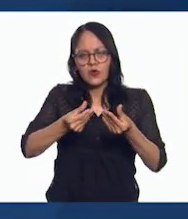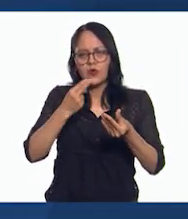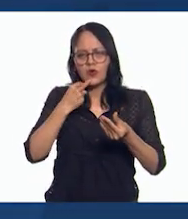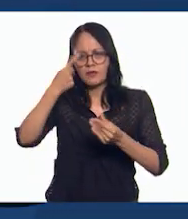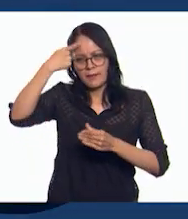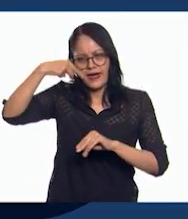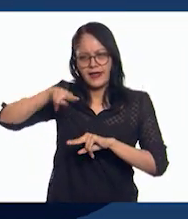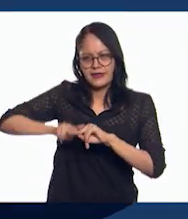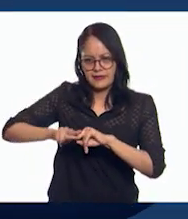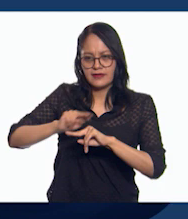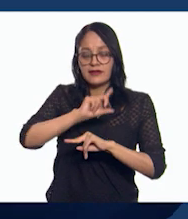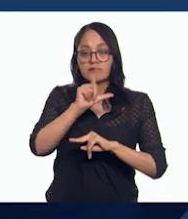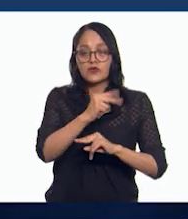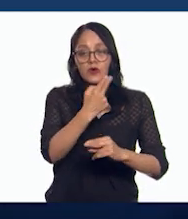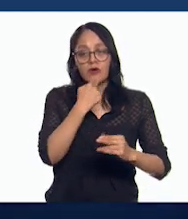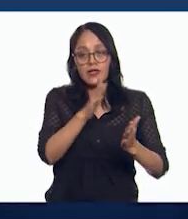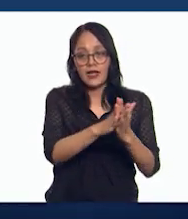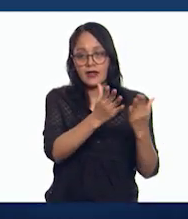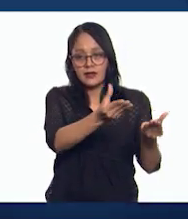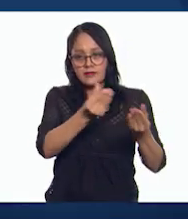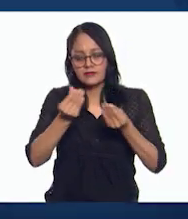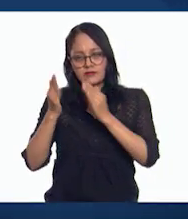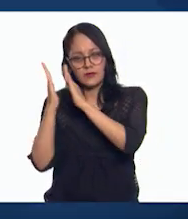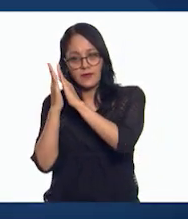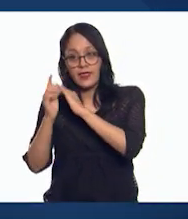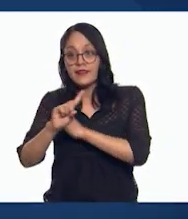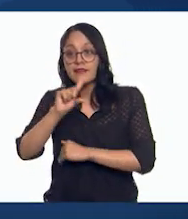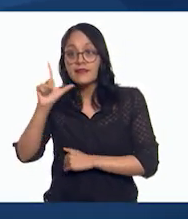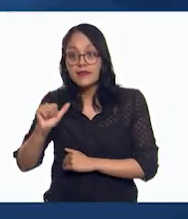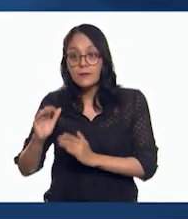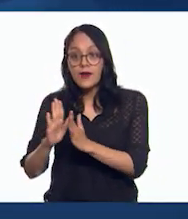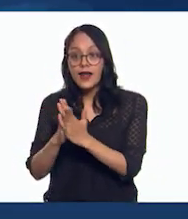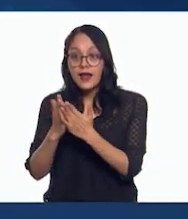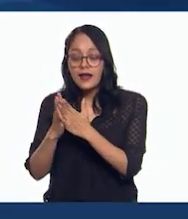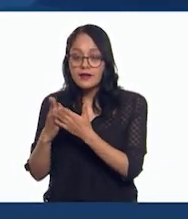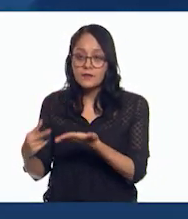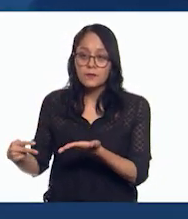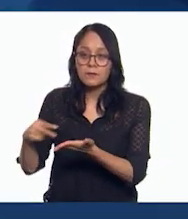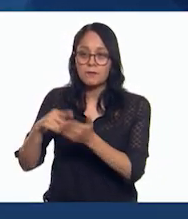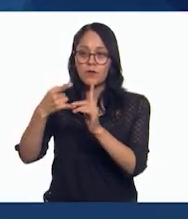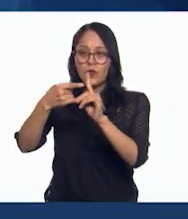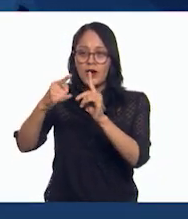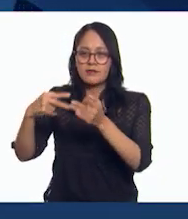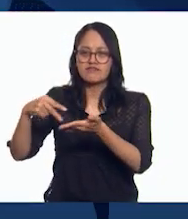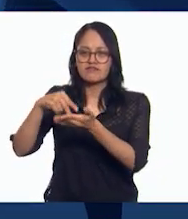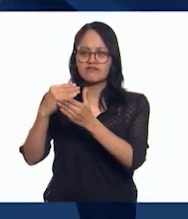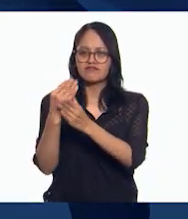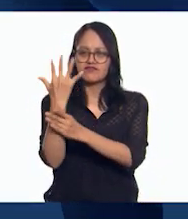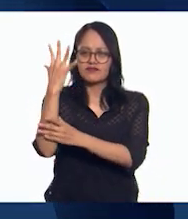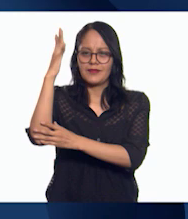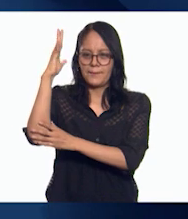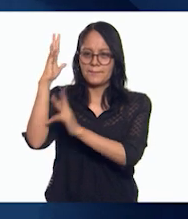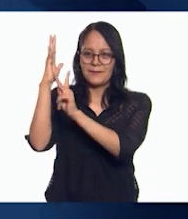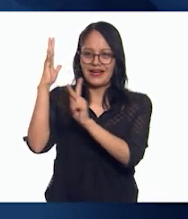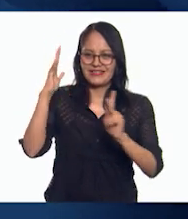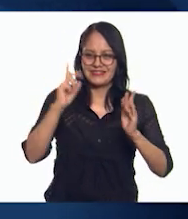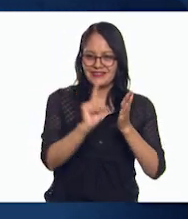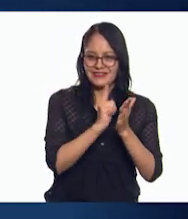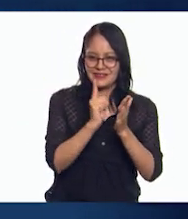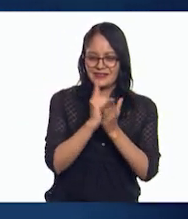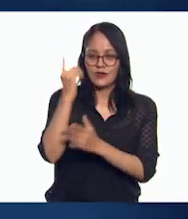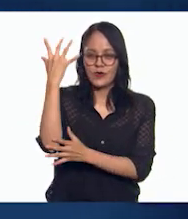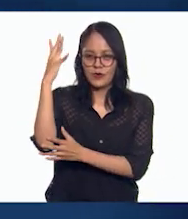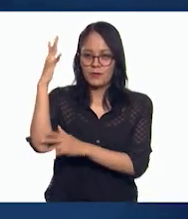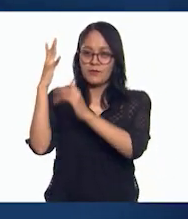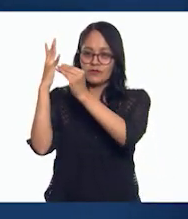almohada, se rebeló y plantándose en mi puerta creció, movió sus hojas y sus nidos, movió la elevación